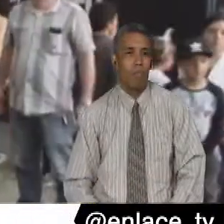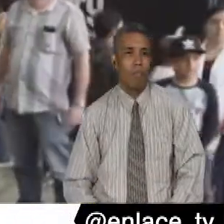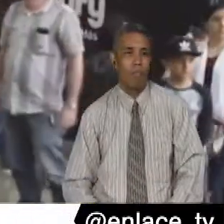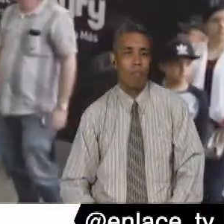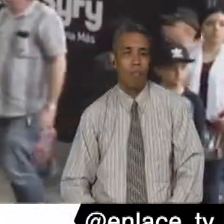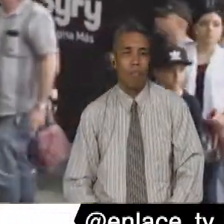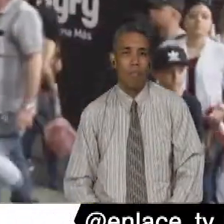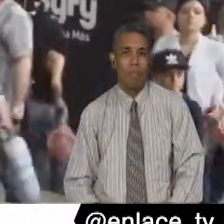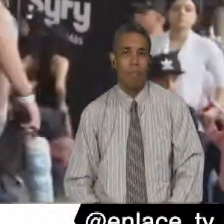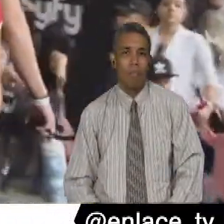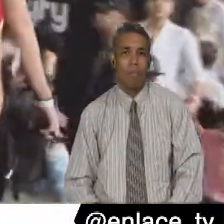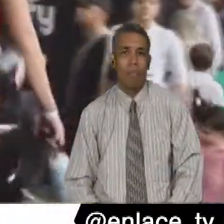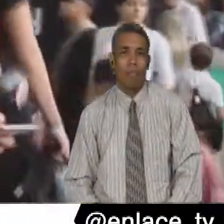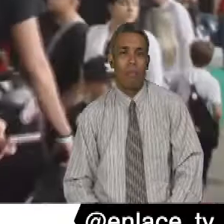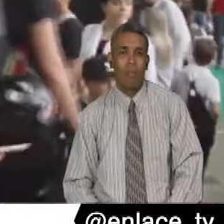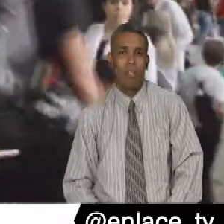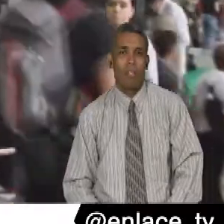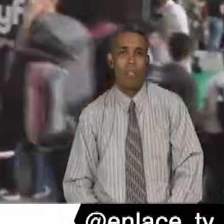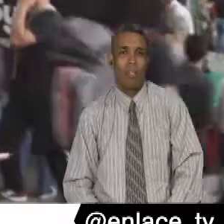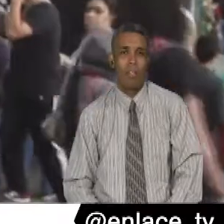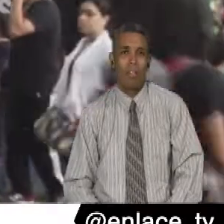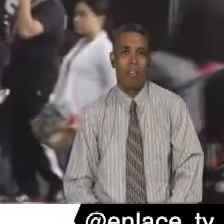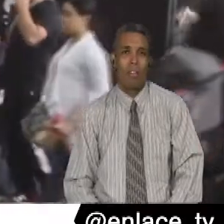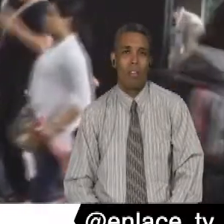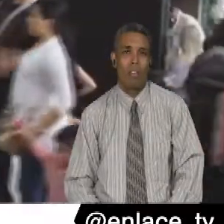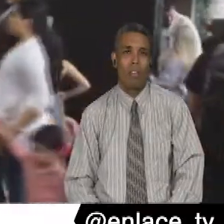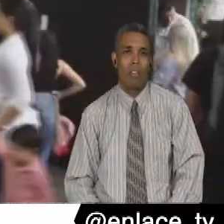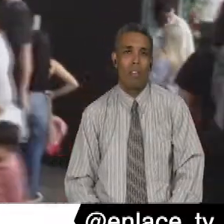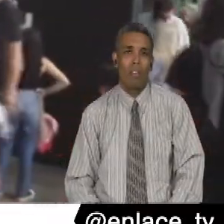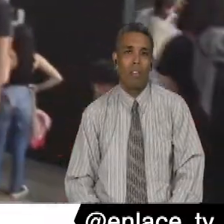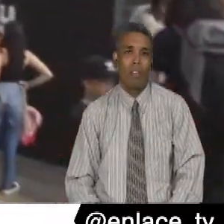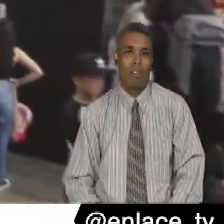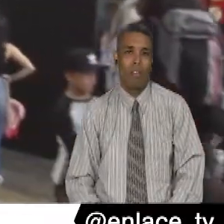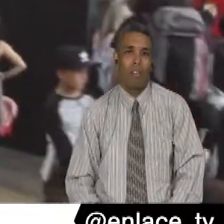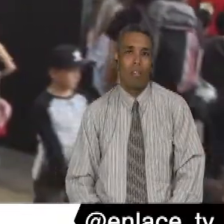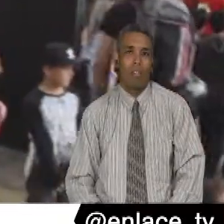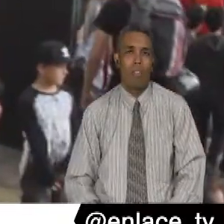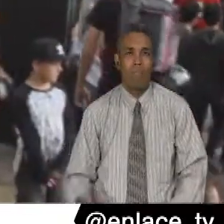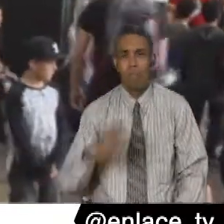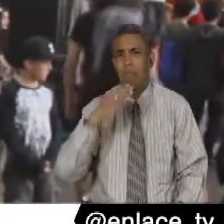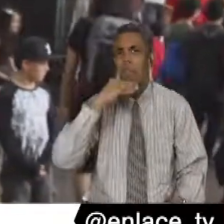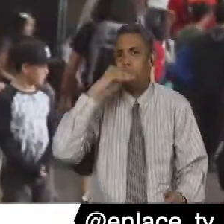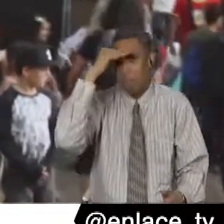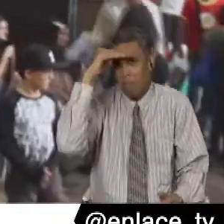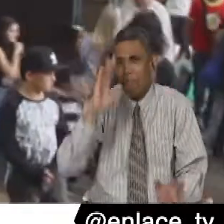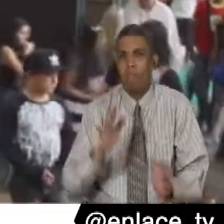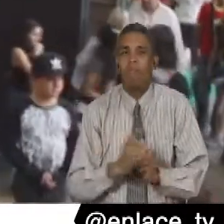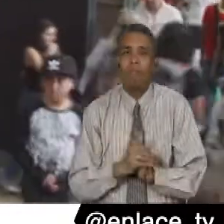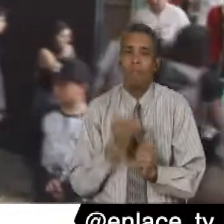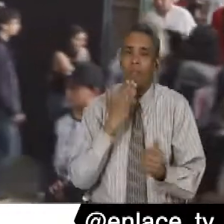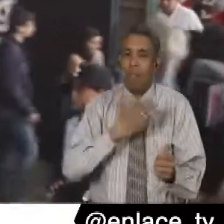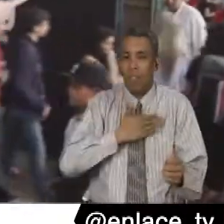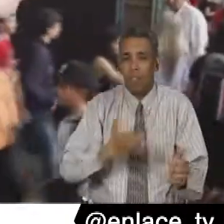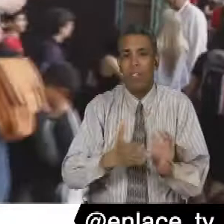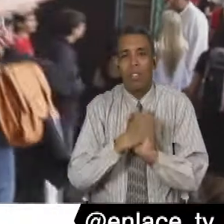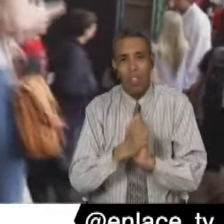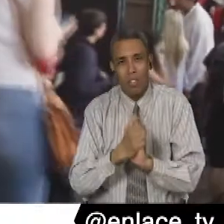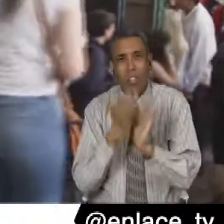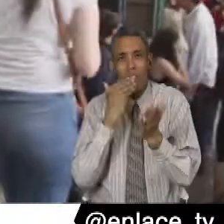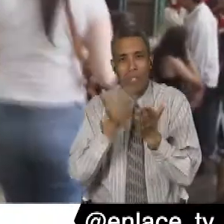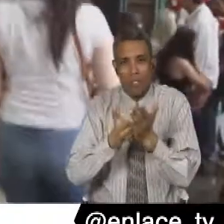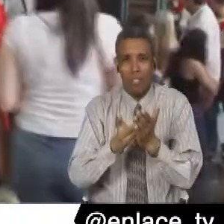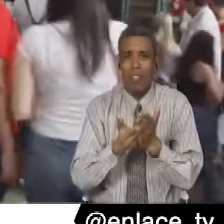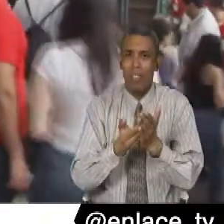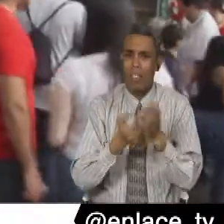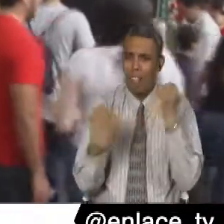esto es lo que se sigue viviendo y seguimos disfrutando aquí en la cómico en colombia en la ciudad de medellín agradecimientos especiales a quienes hacen posible que